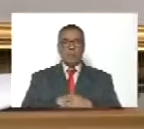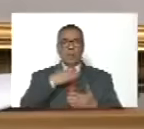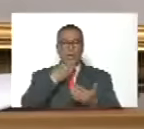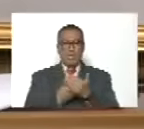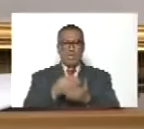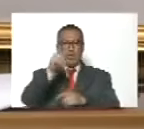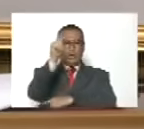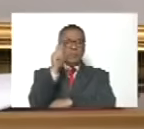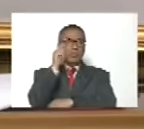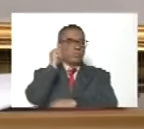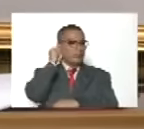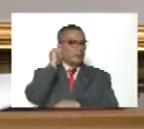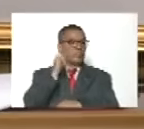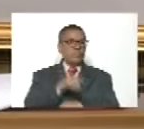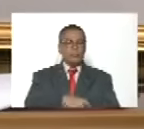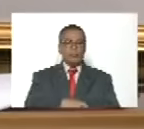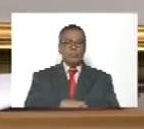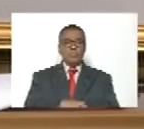Gracias, diputada.